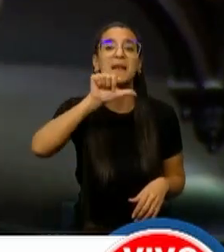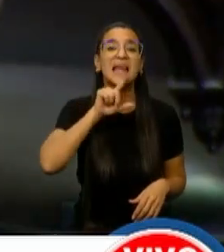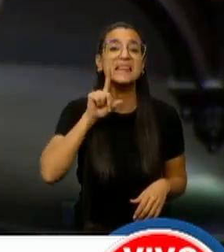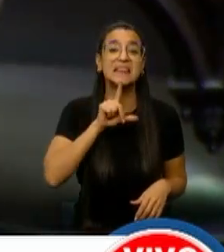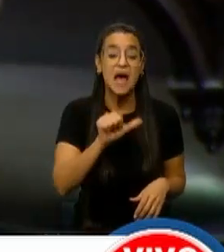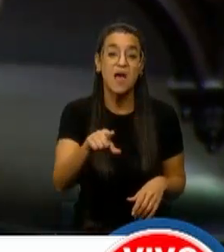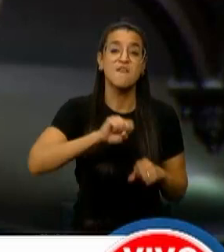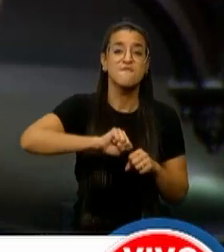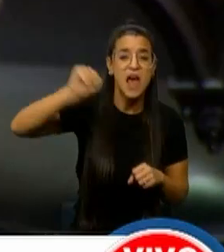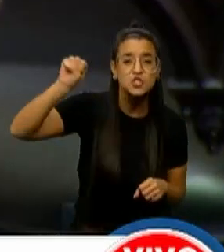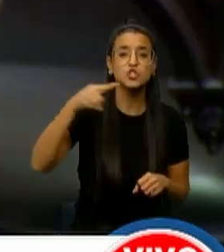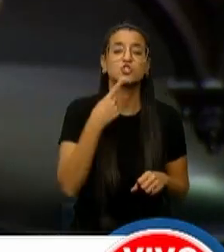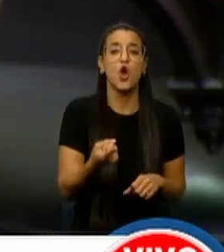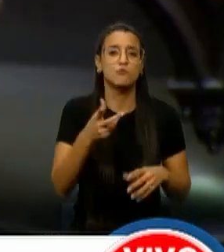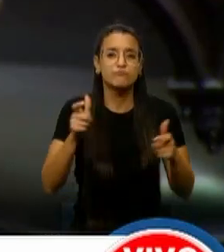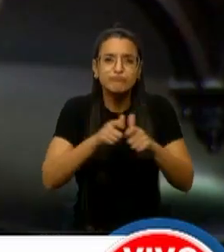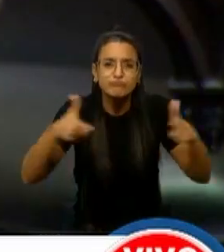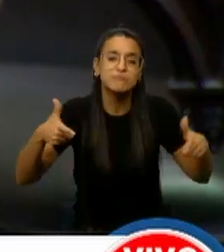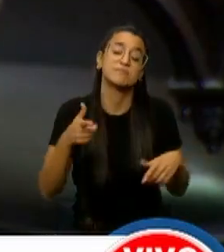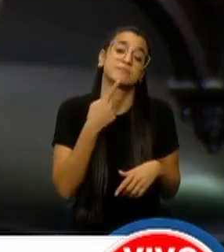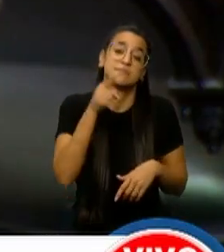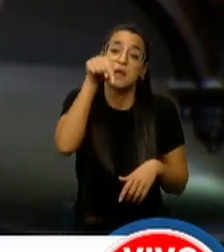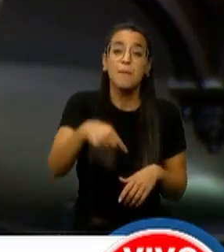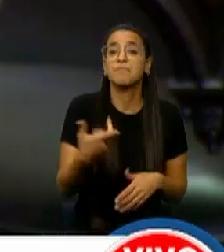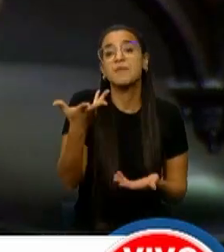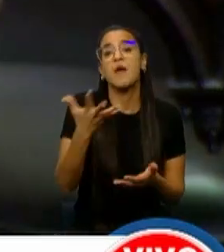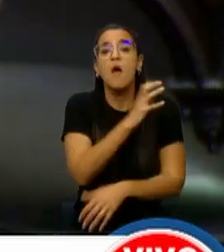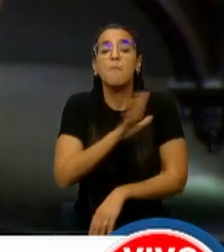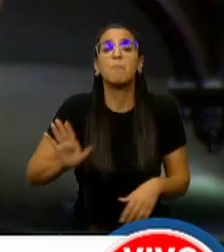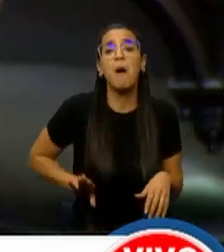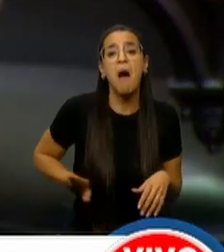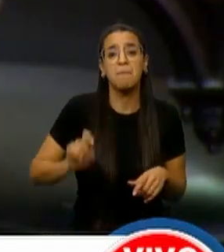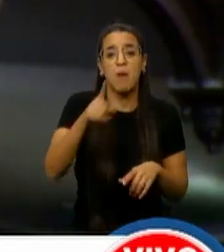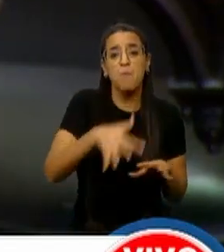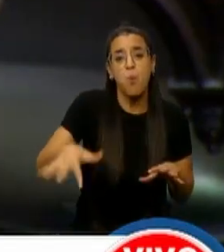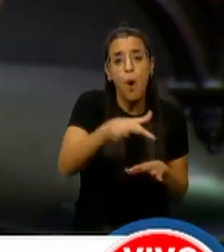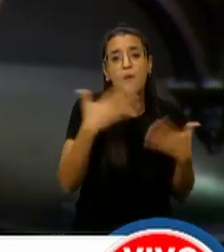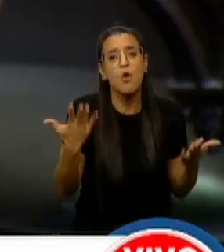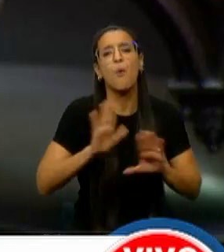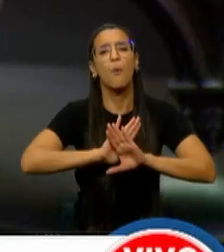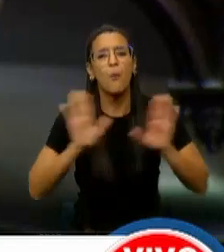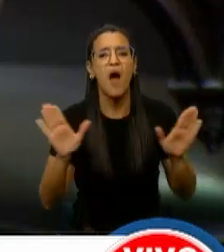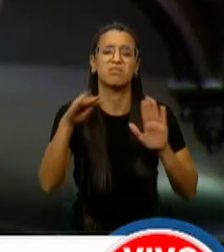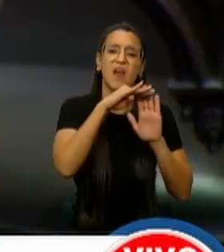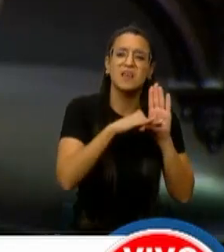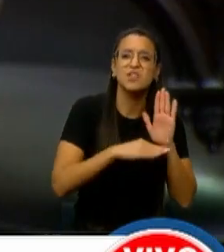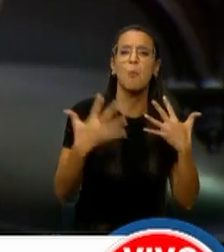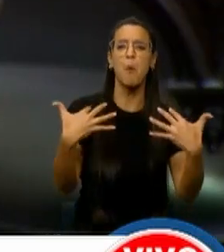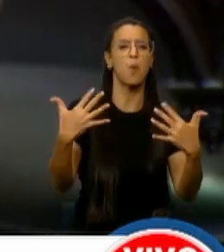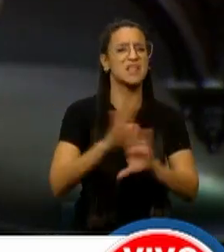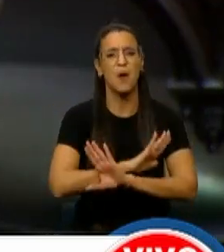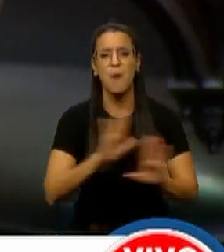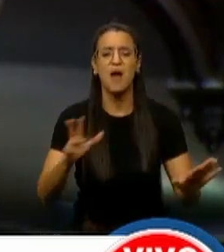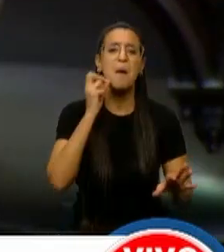la inflación, el aumento del déficit, se paga con el hambre del pueblo. Y por una vez cambien la receta